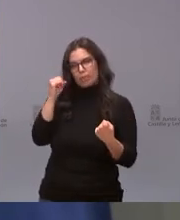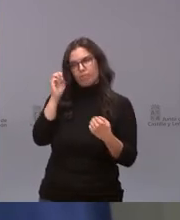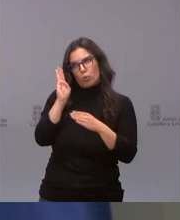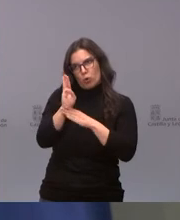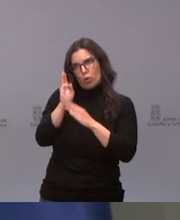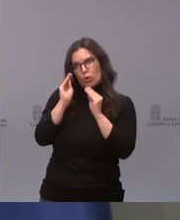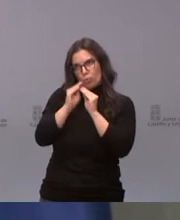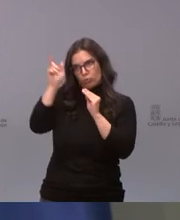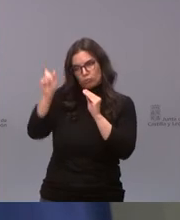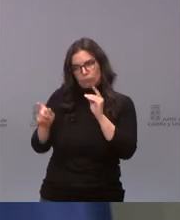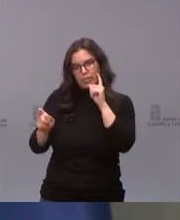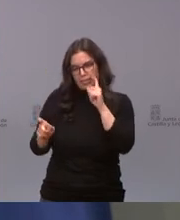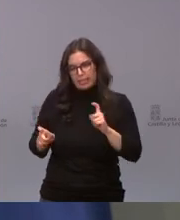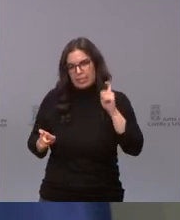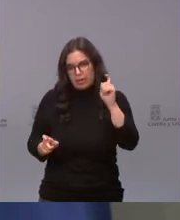Procurador del Común.